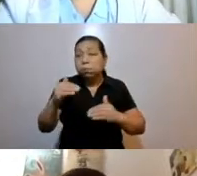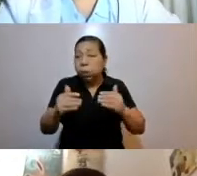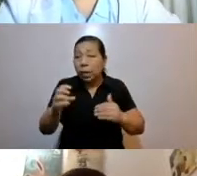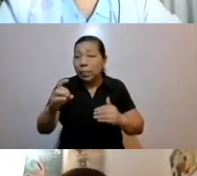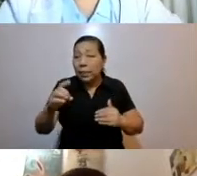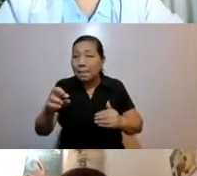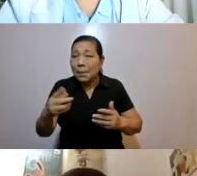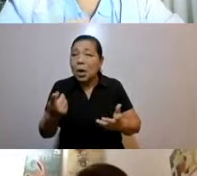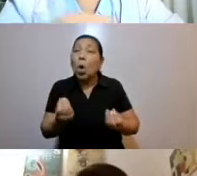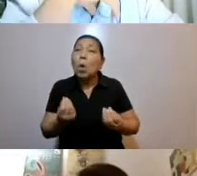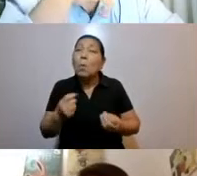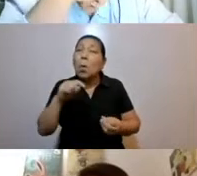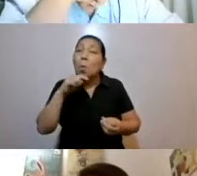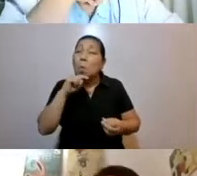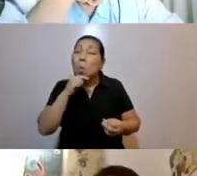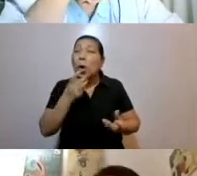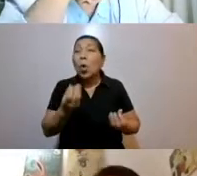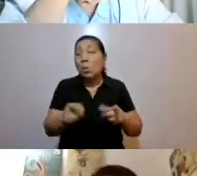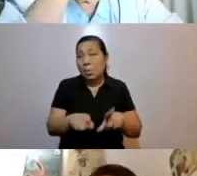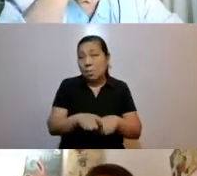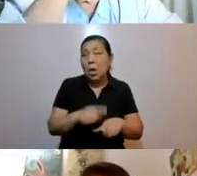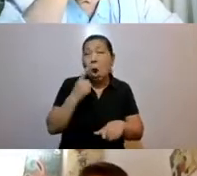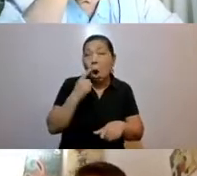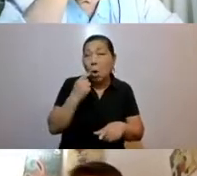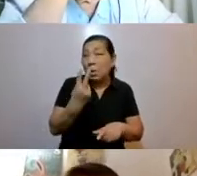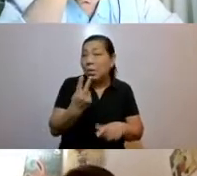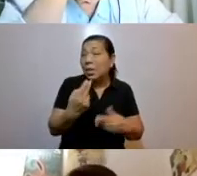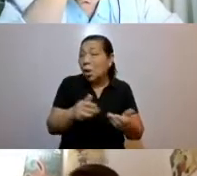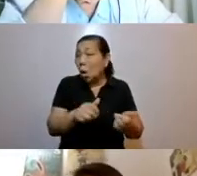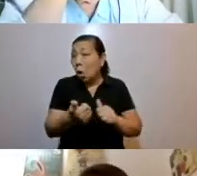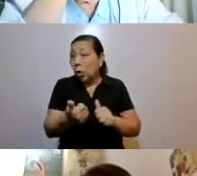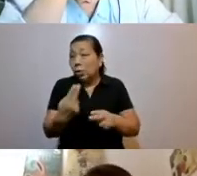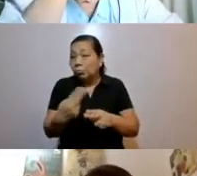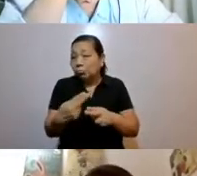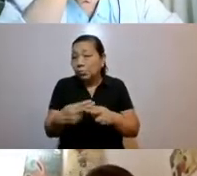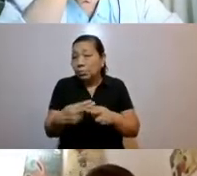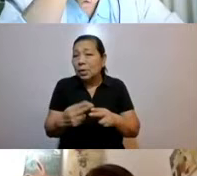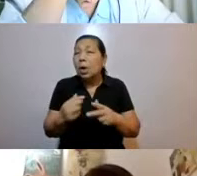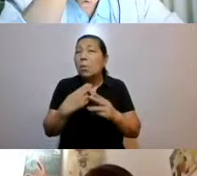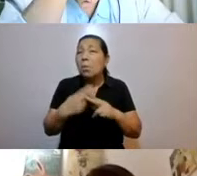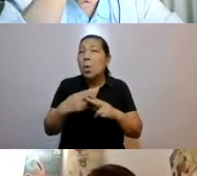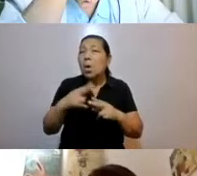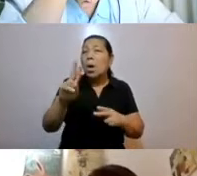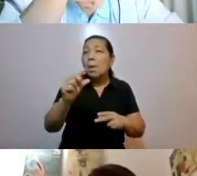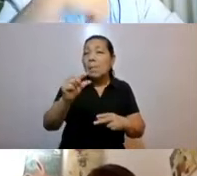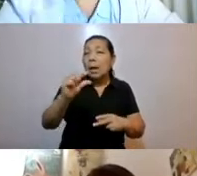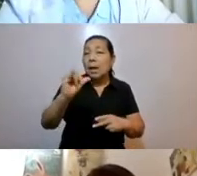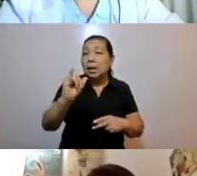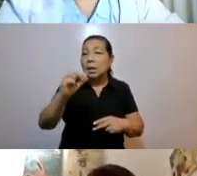en la mujer como en el hombre, y la mujer tiene otra disfunción sexual que se conoce como vaginismo, que es la